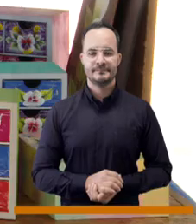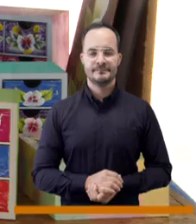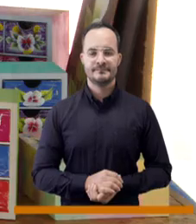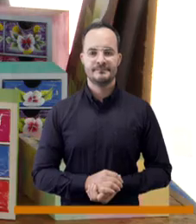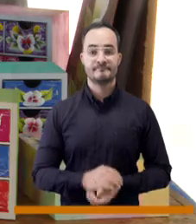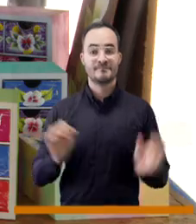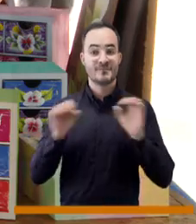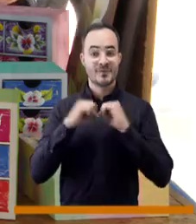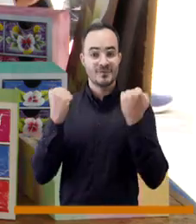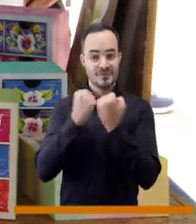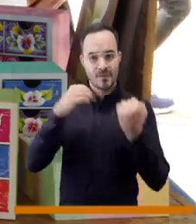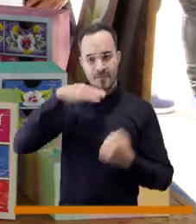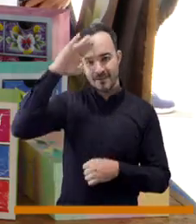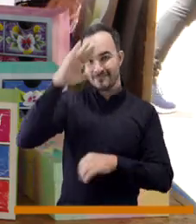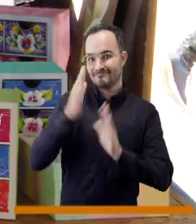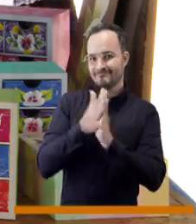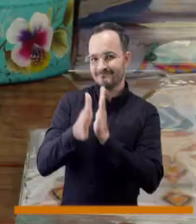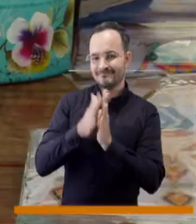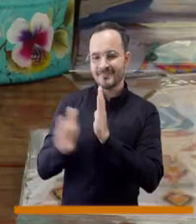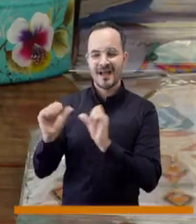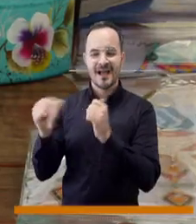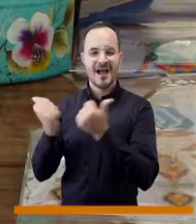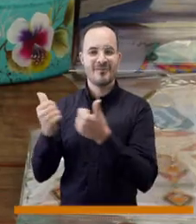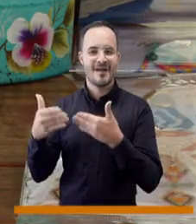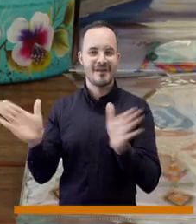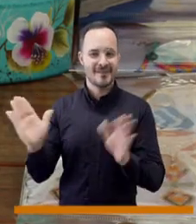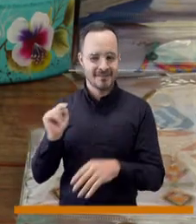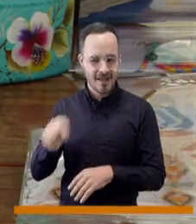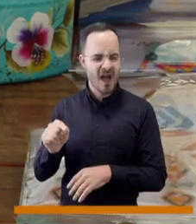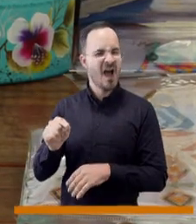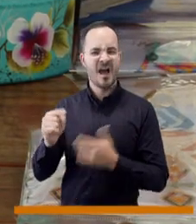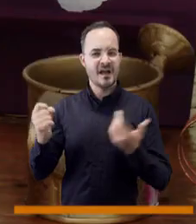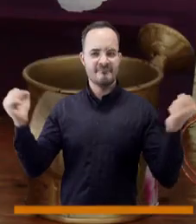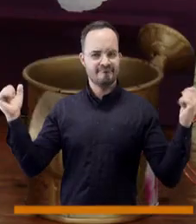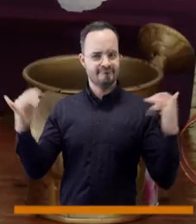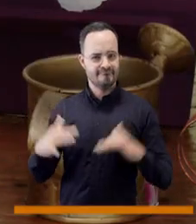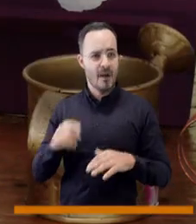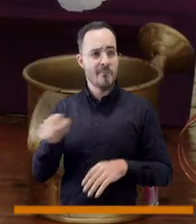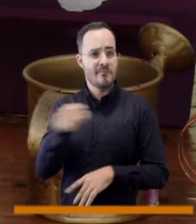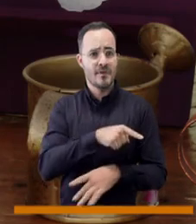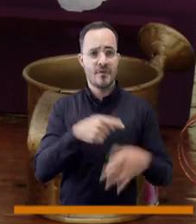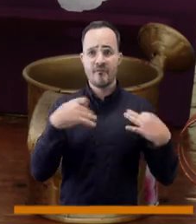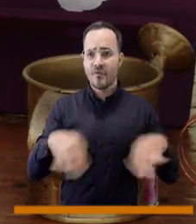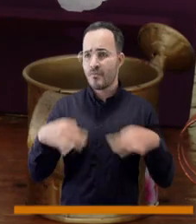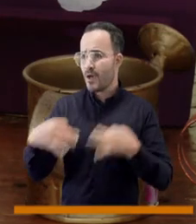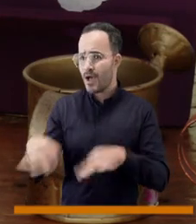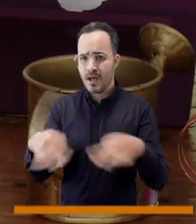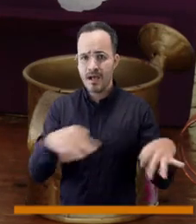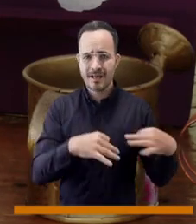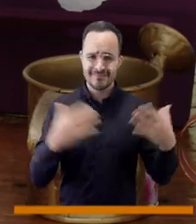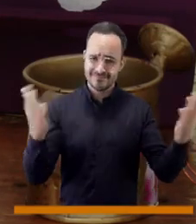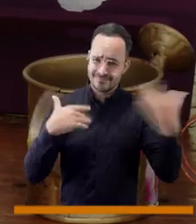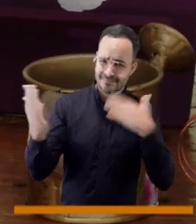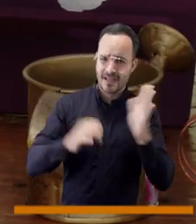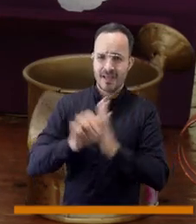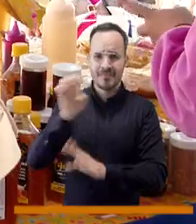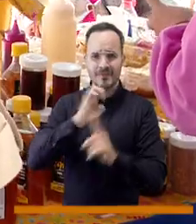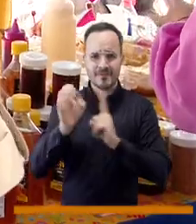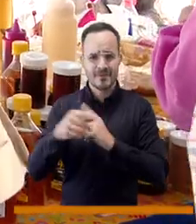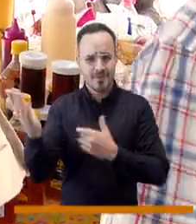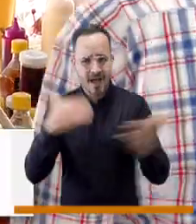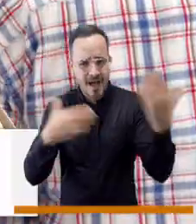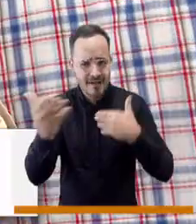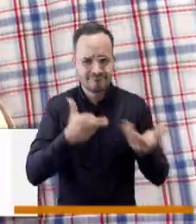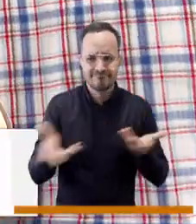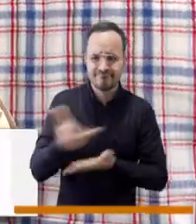el Consejo de Medellín realizó el aula abierta emprendiendo más allá de la formalidad. Para destacar algunos emprendimientos de nuestra ciudad,